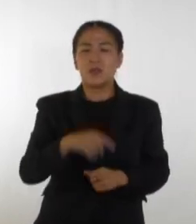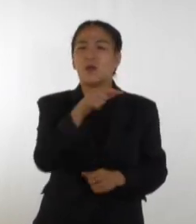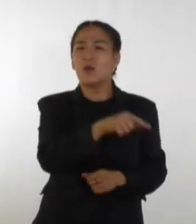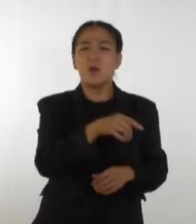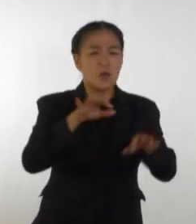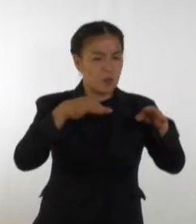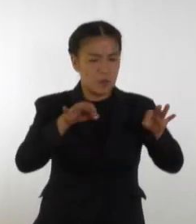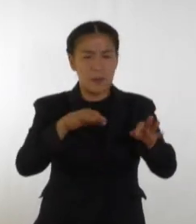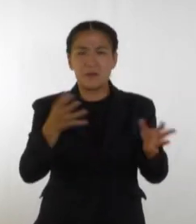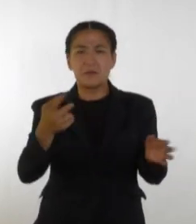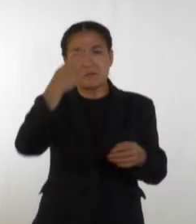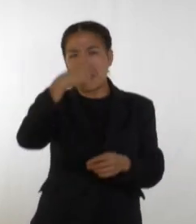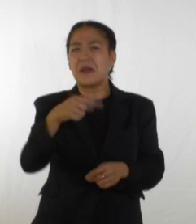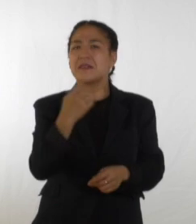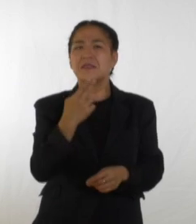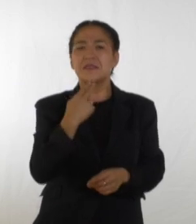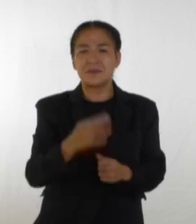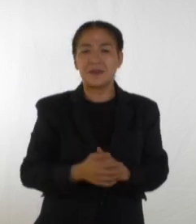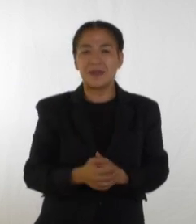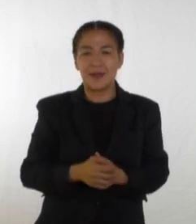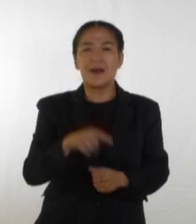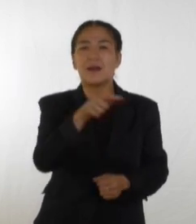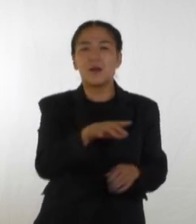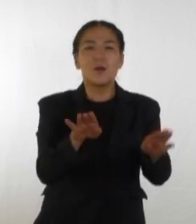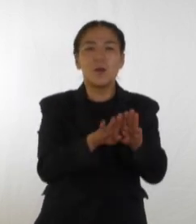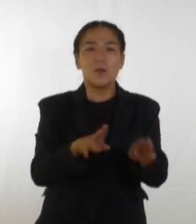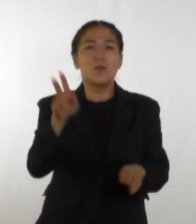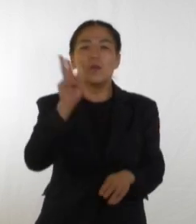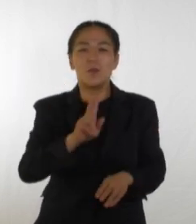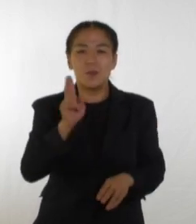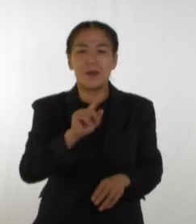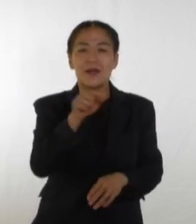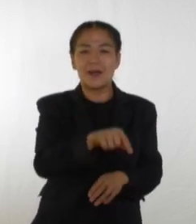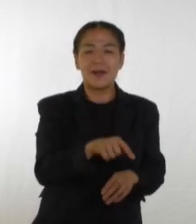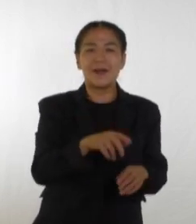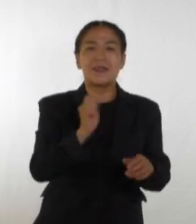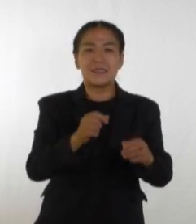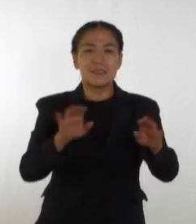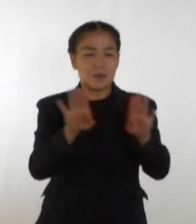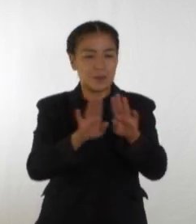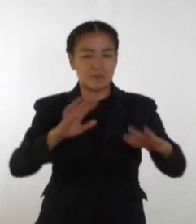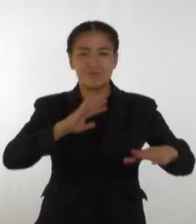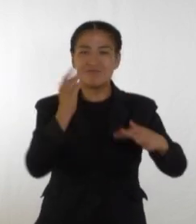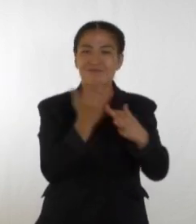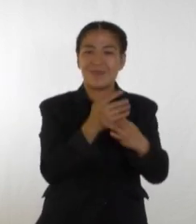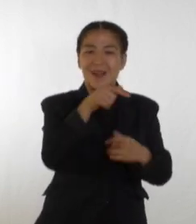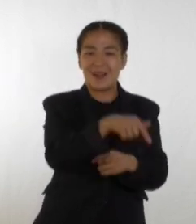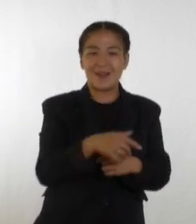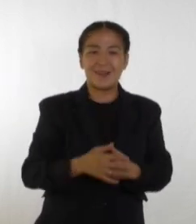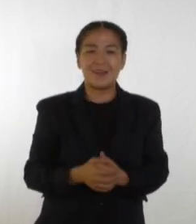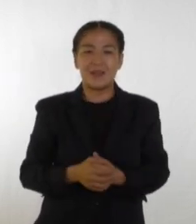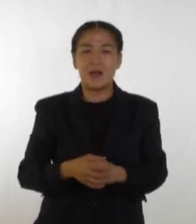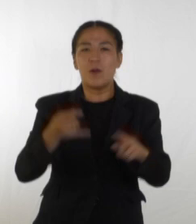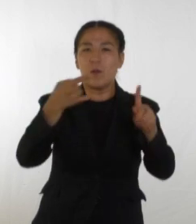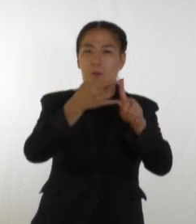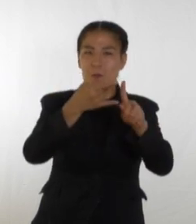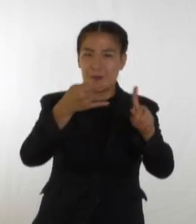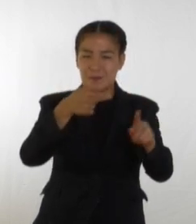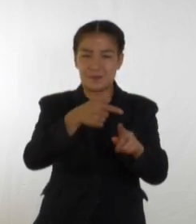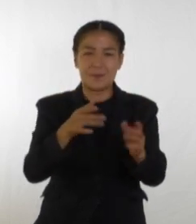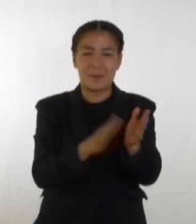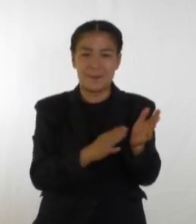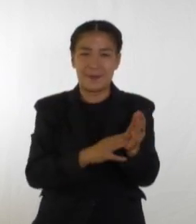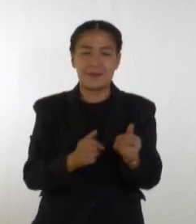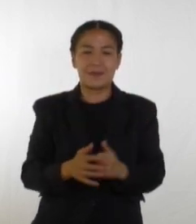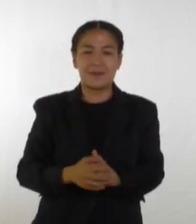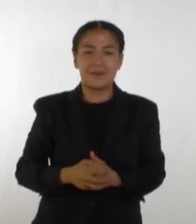Oye, Dismara, ¿y esa hoja para qué nos va a servir? Nos va a servir para poder delimitar los tercios en nuestro cuadrado